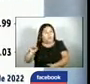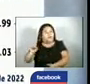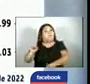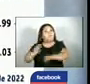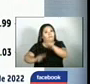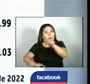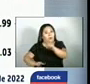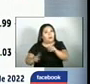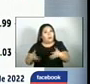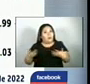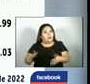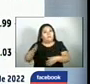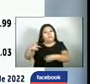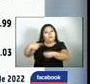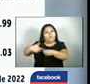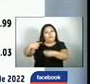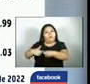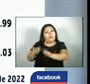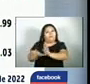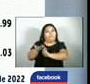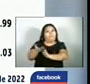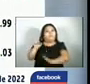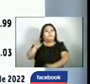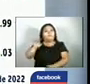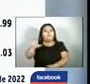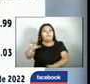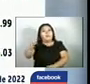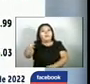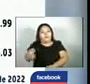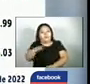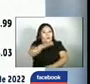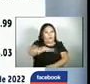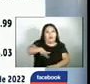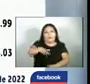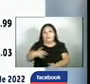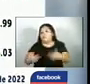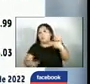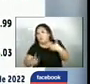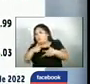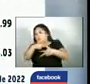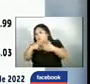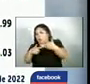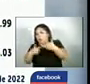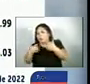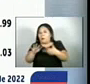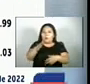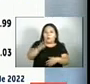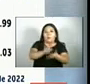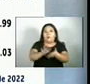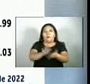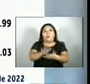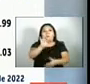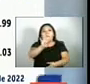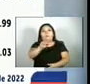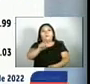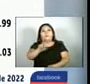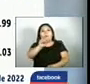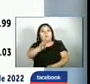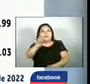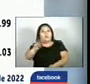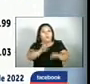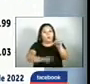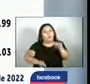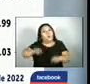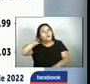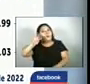$4.41. La gasolina regular subirá 15 centavos en las tres zonas del país y el precio estará entre los $4.22 y